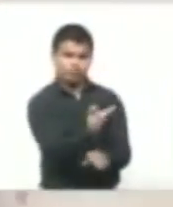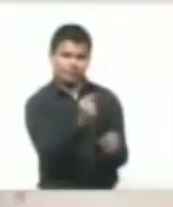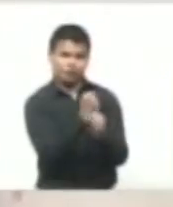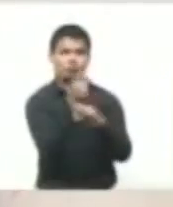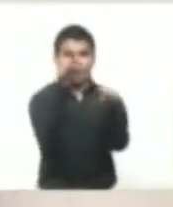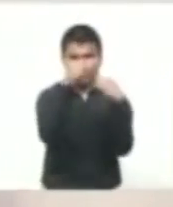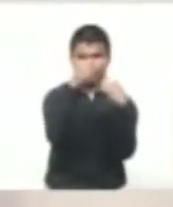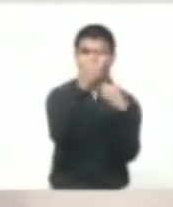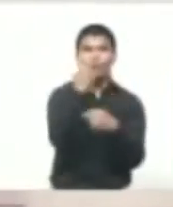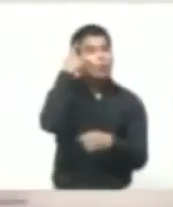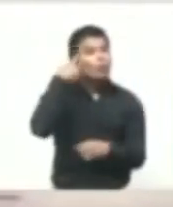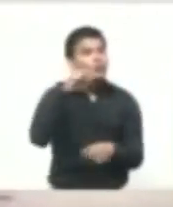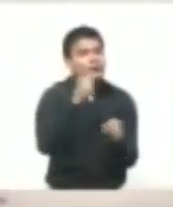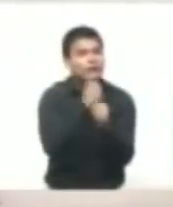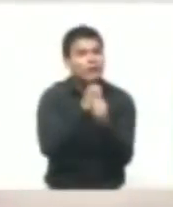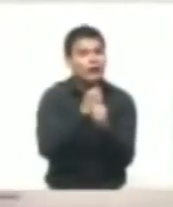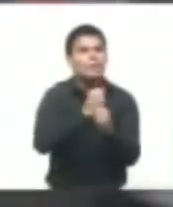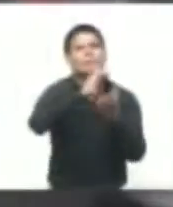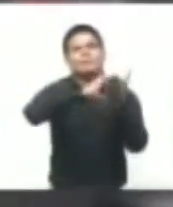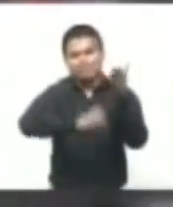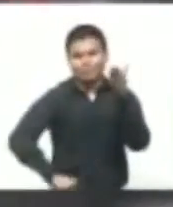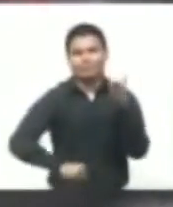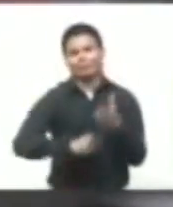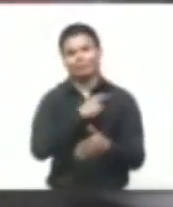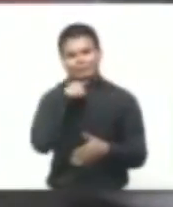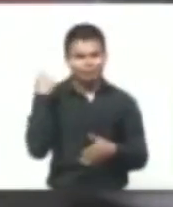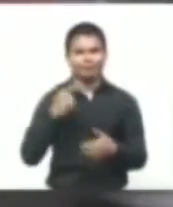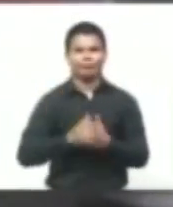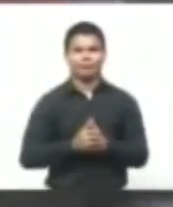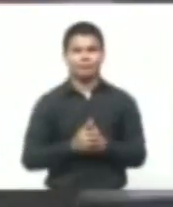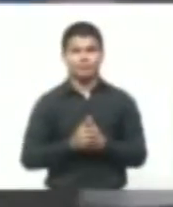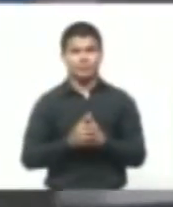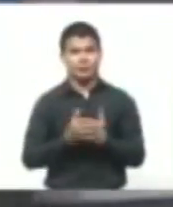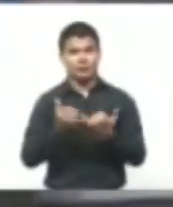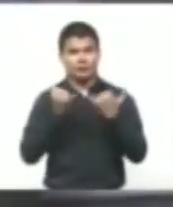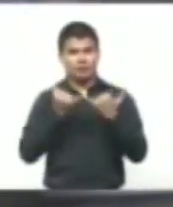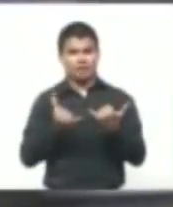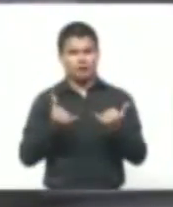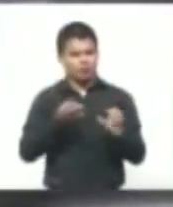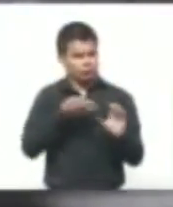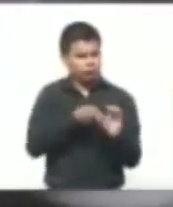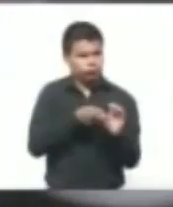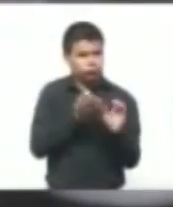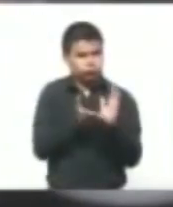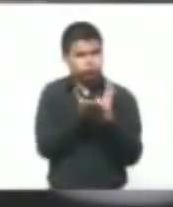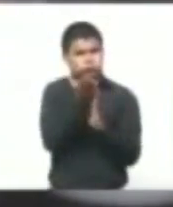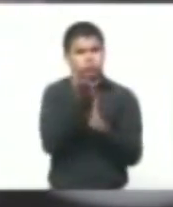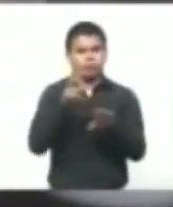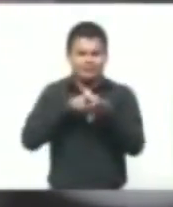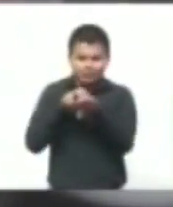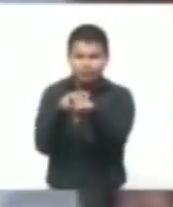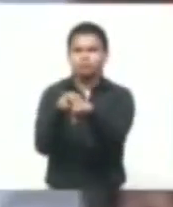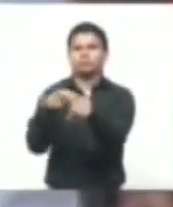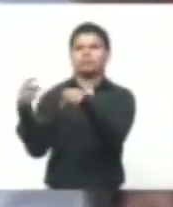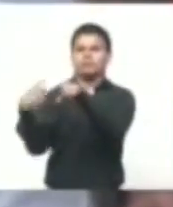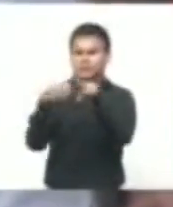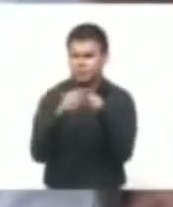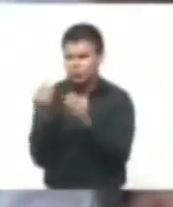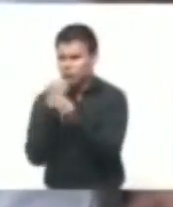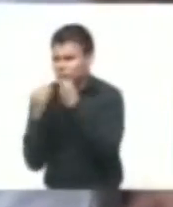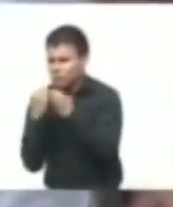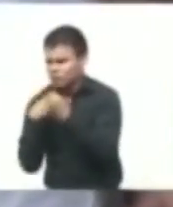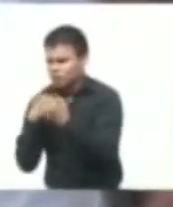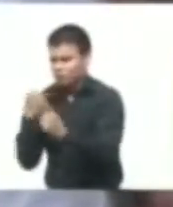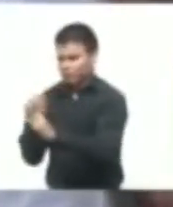mínimo. Según Miranda, este incremento en el valor de la gasolina aumentará las tarifas de transporte, que se refleja también en los alimentos y la venta